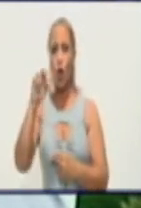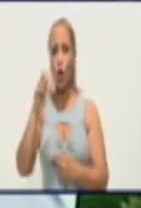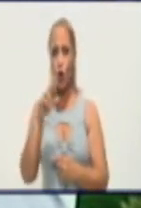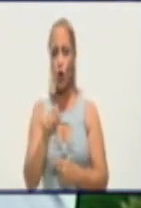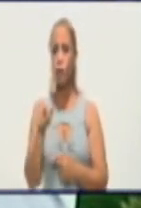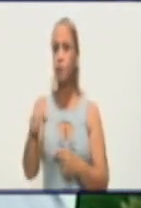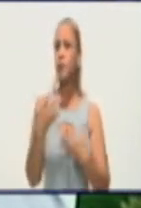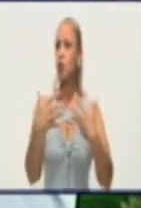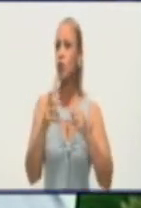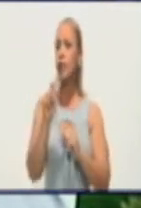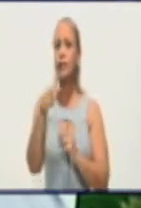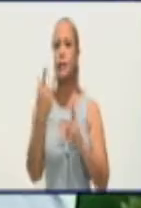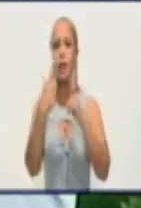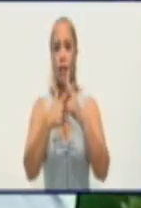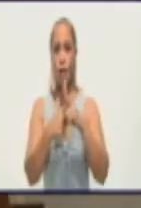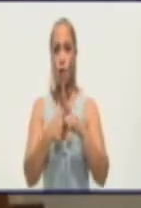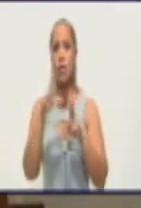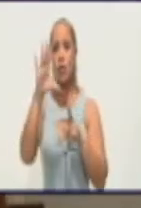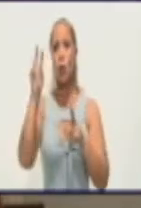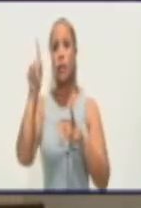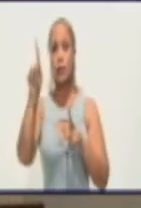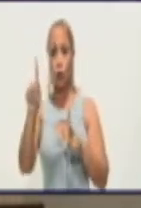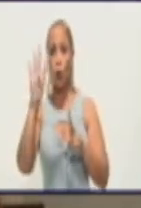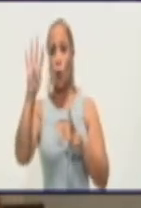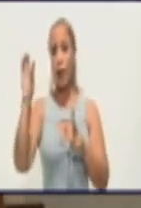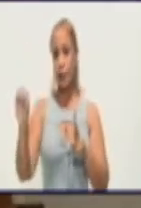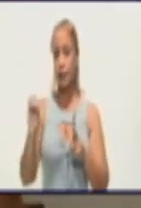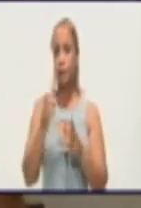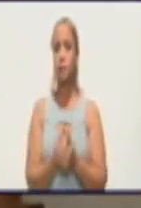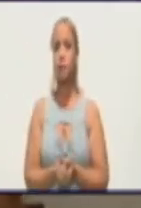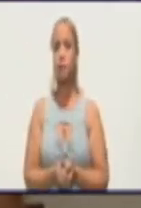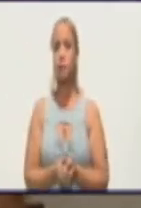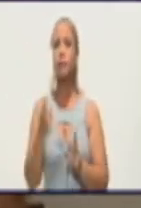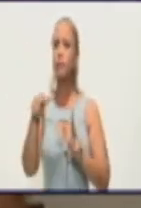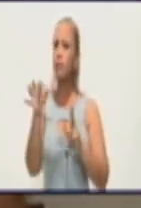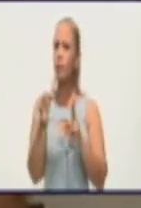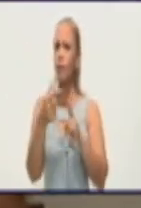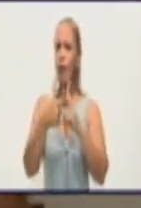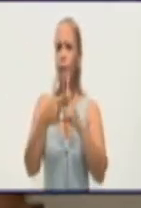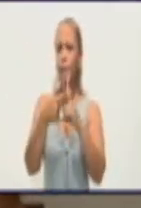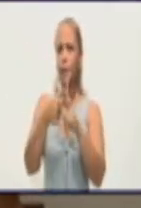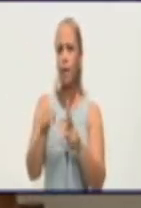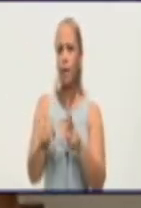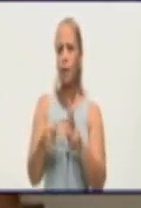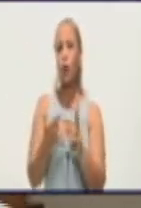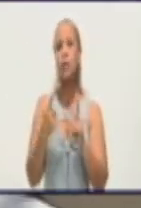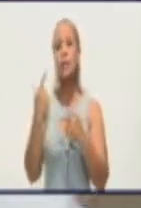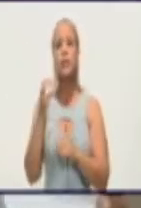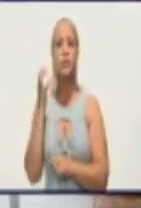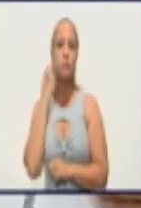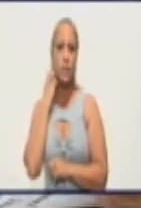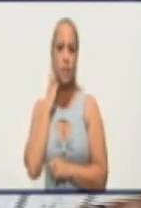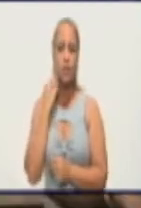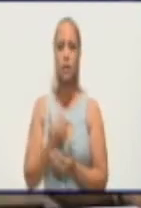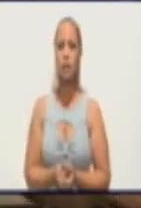bayamo que el 51 40 el circuito y emitirse el de bayamo el circuito general benítez de manzanillo